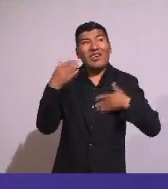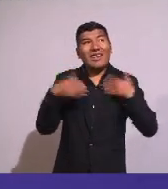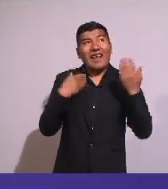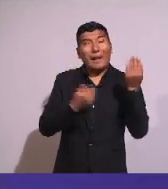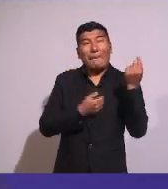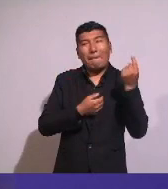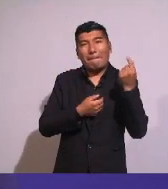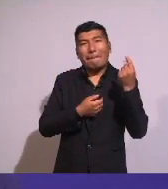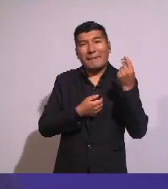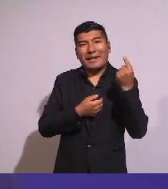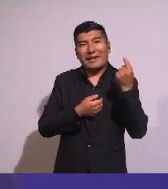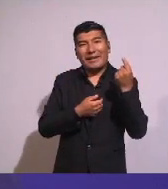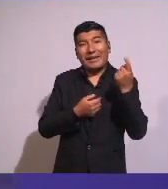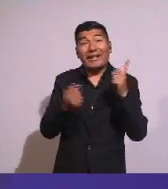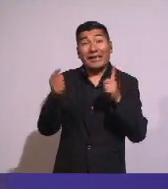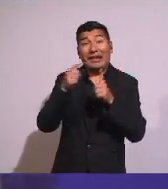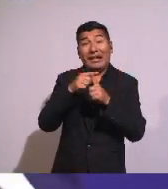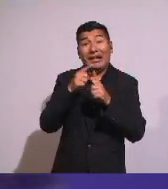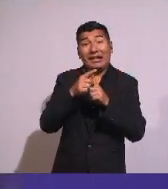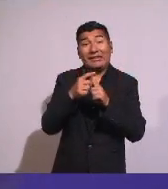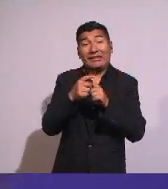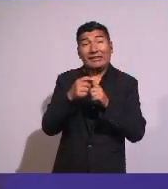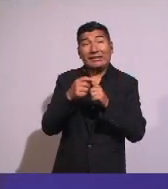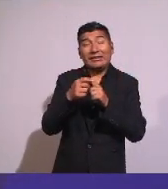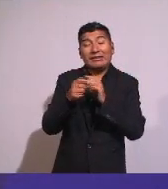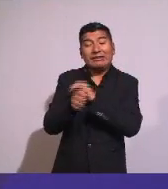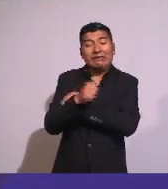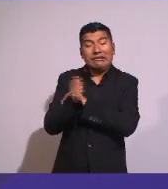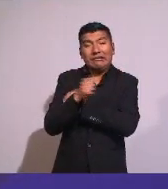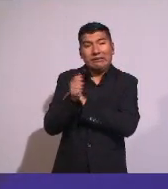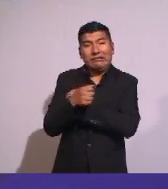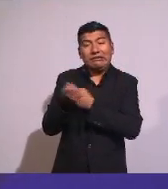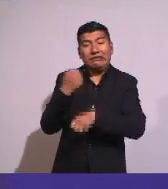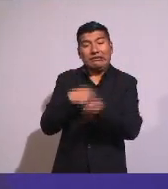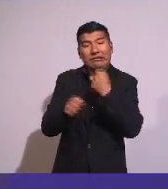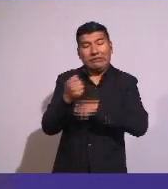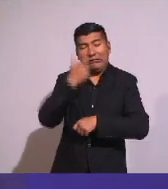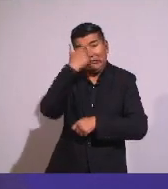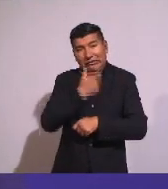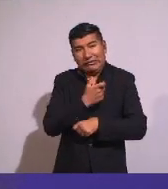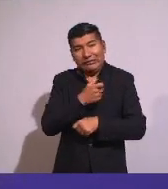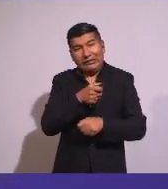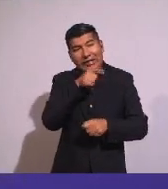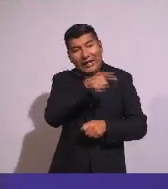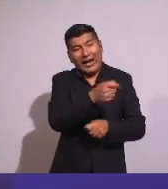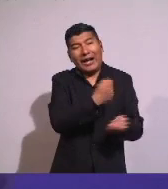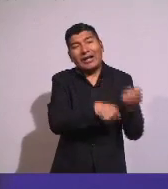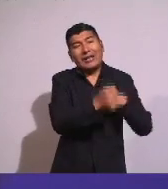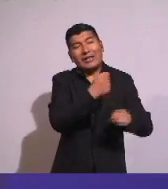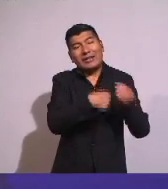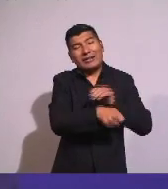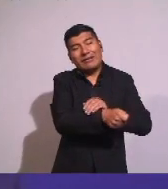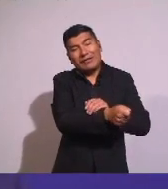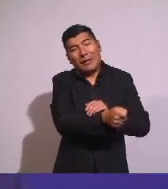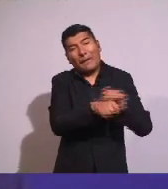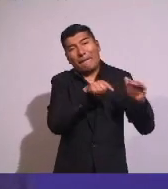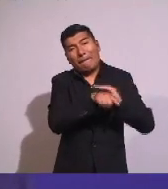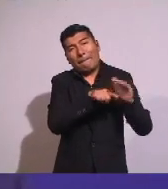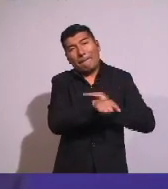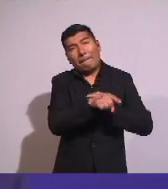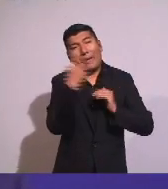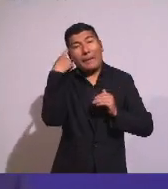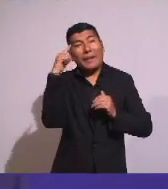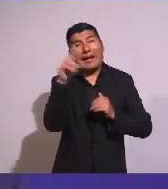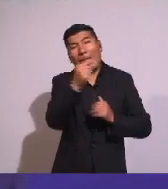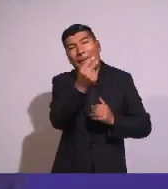y hasta podemos corromper nos y vendernos y dedicarnos a negocios de muerte para